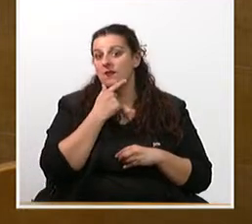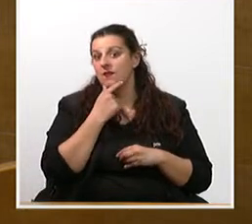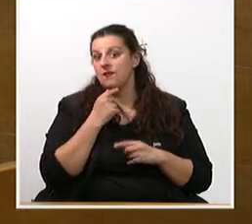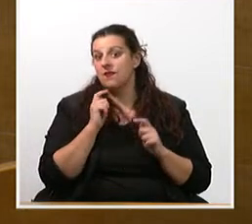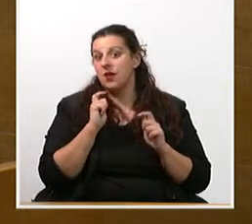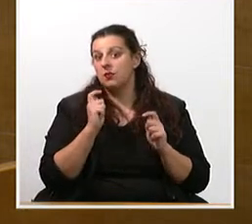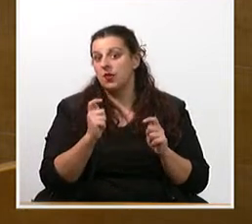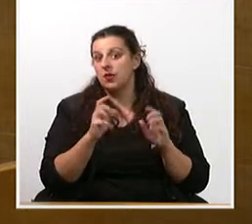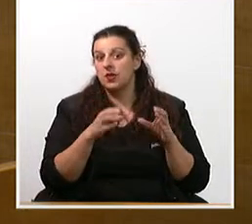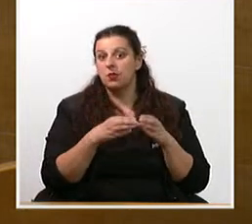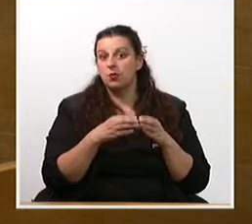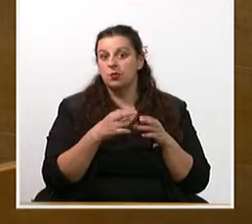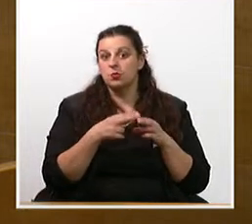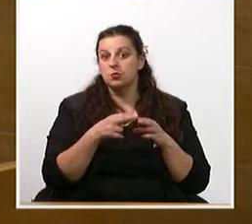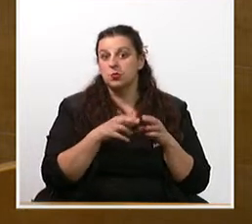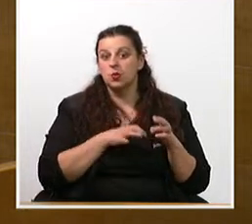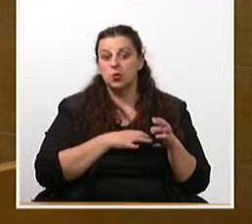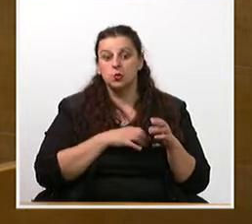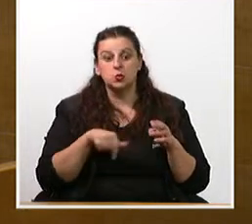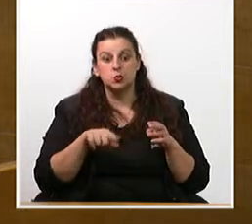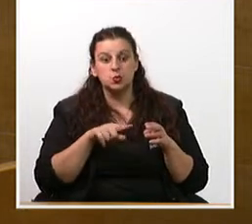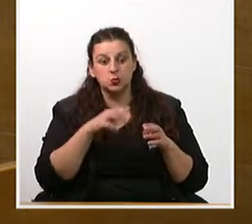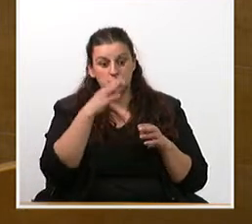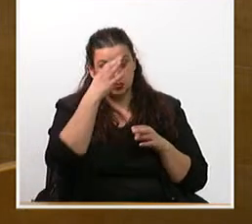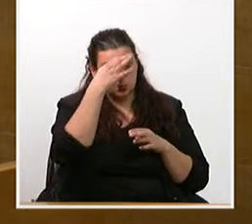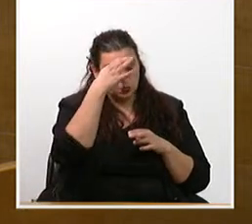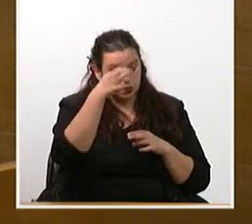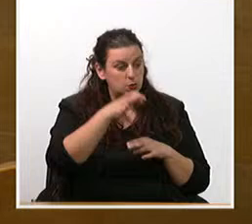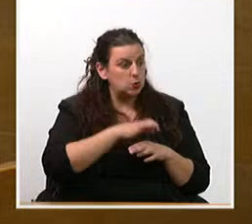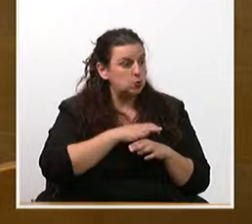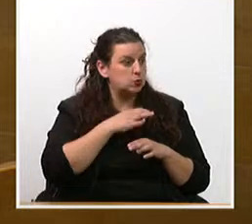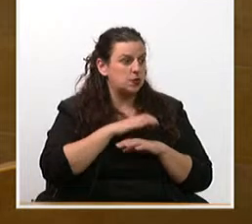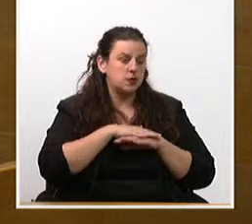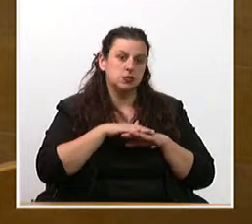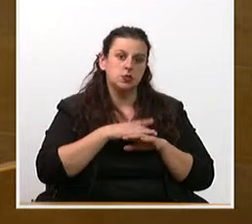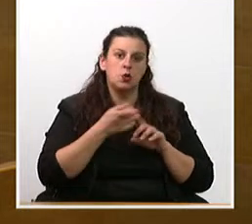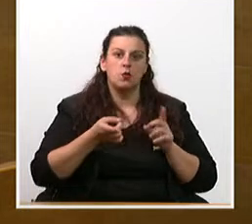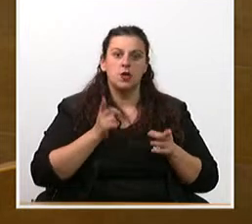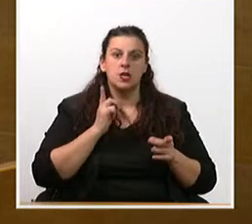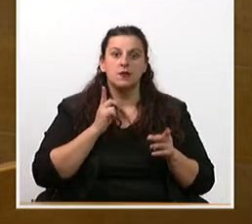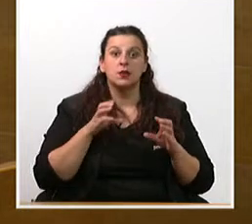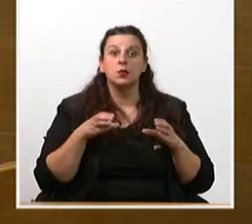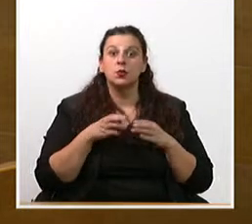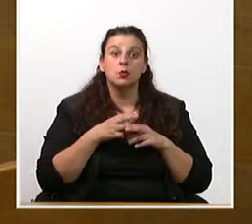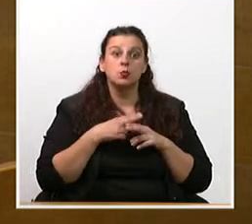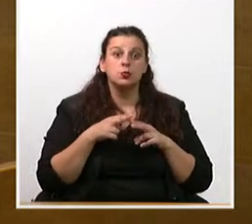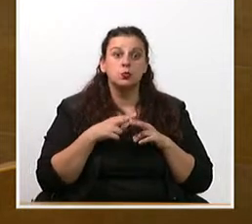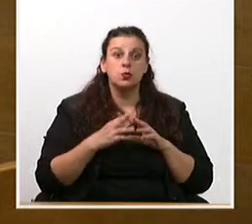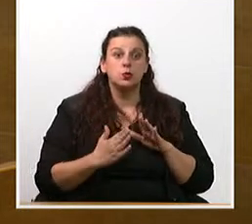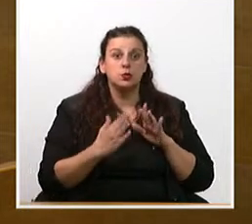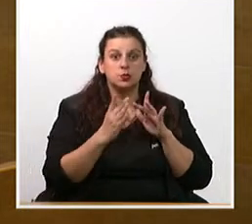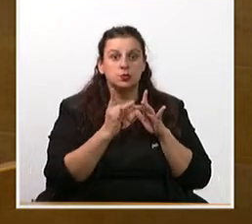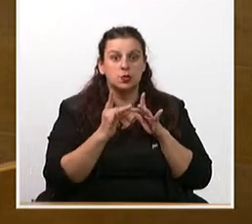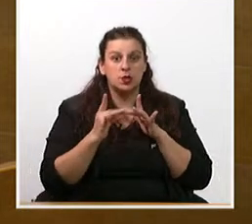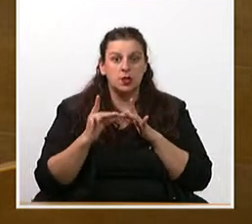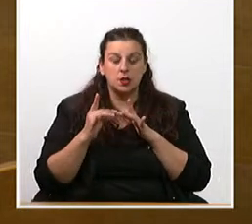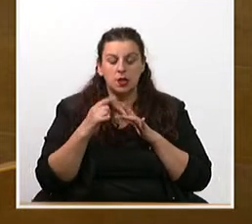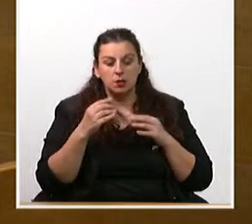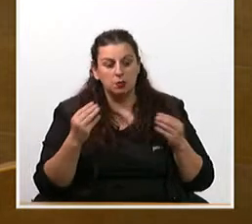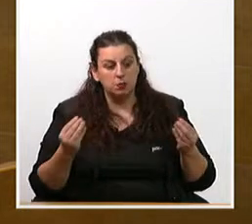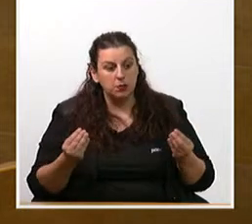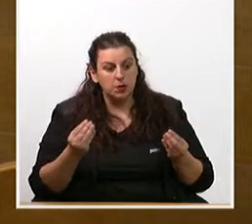partidos donde ustedes a las localidades donde ustedes gobernaban donde sus partidos estaban al frente vamos a mejorar y